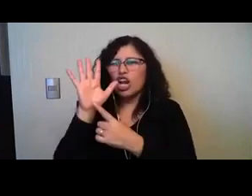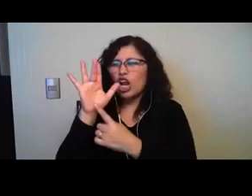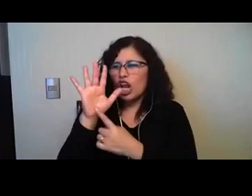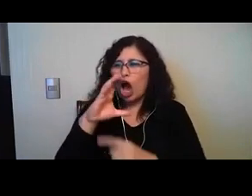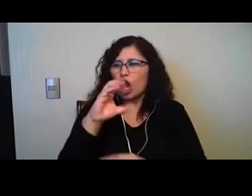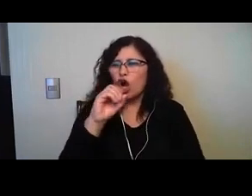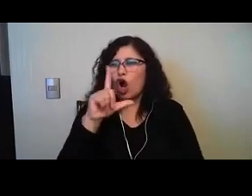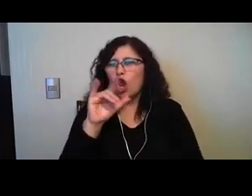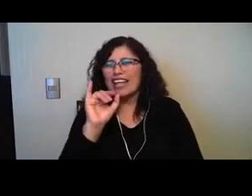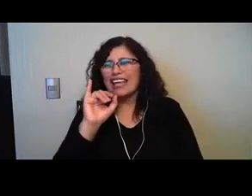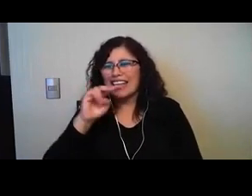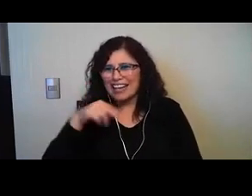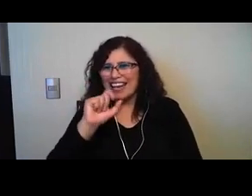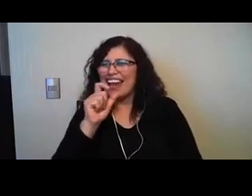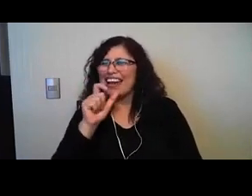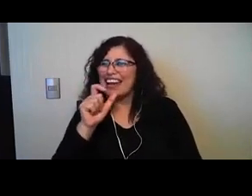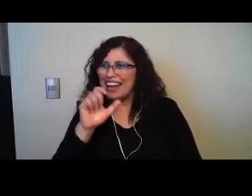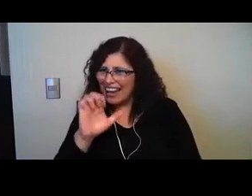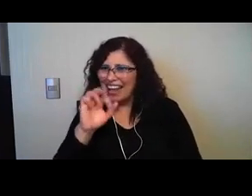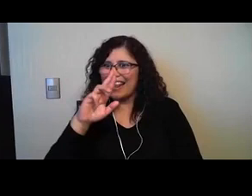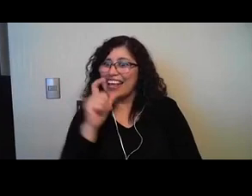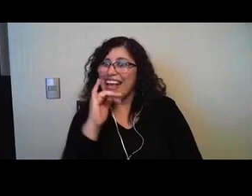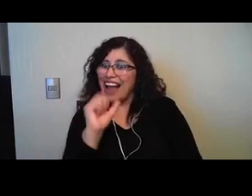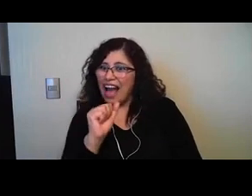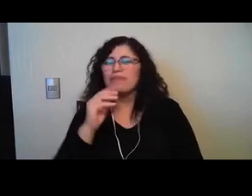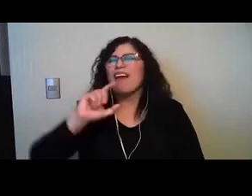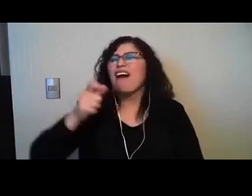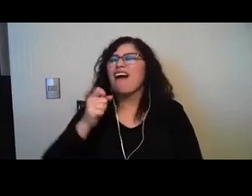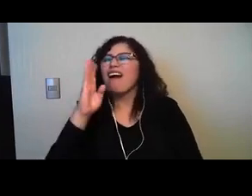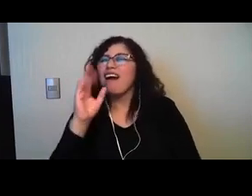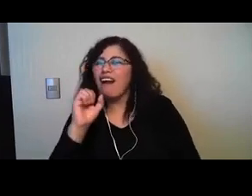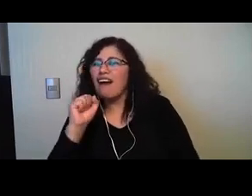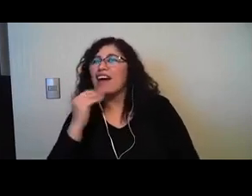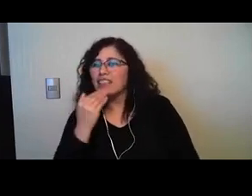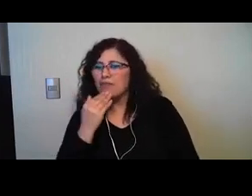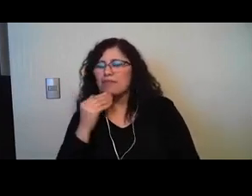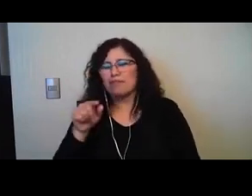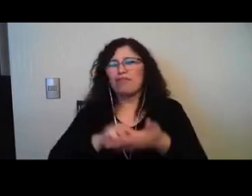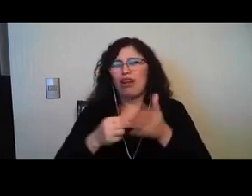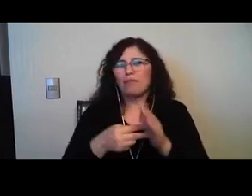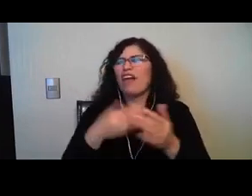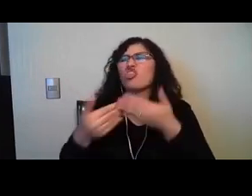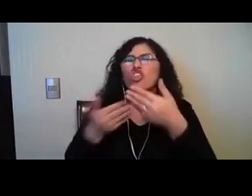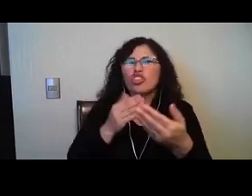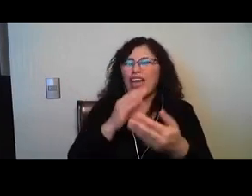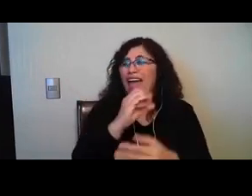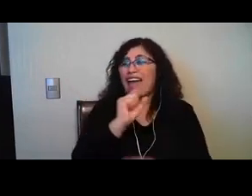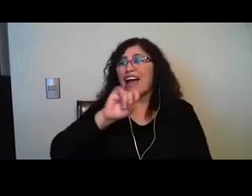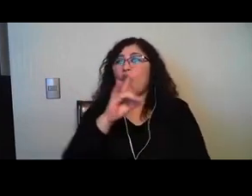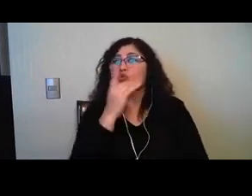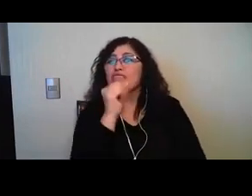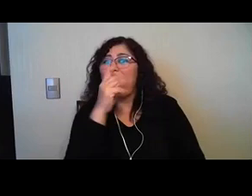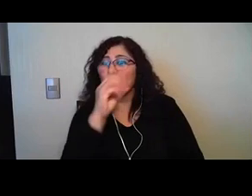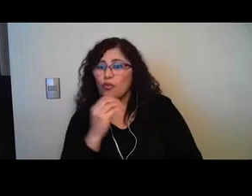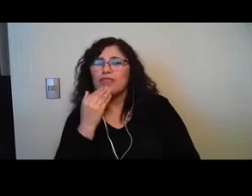y GABAérgica localizada particularmente en el núcleo caudado y putamen, ya aquí donde se encuentra la lesión.